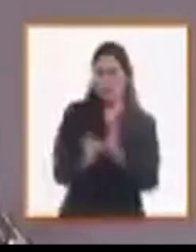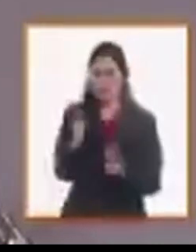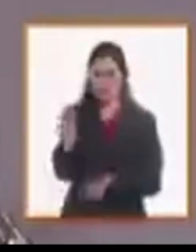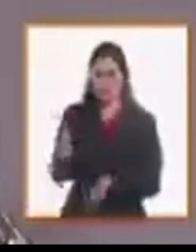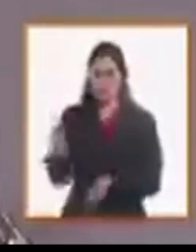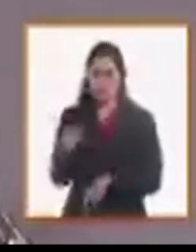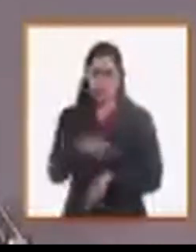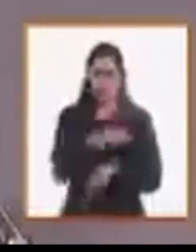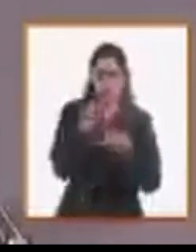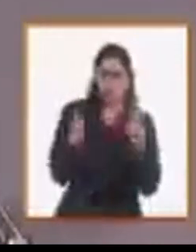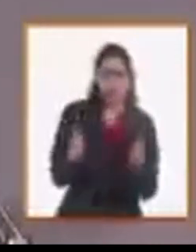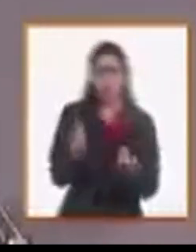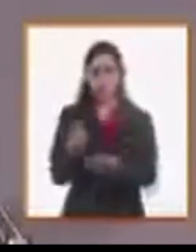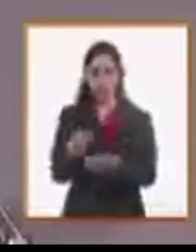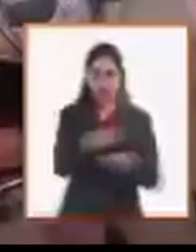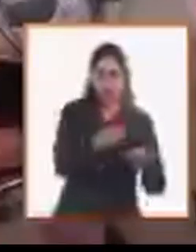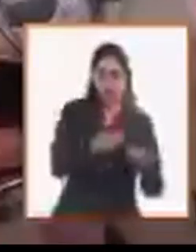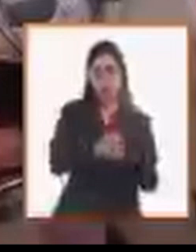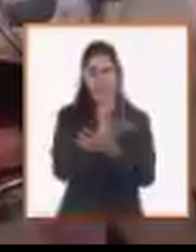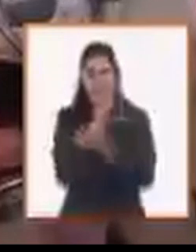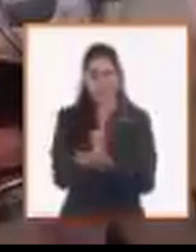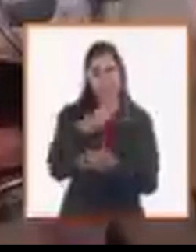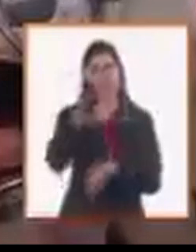que son los fusilamientos de madrugada, lo que son